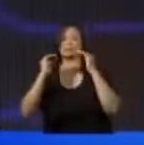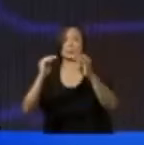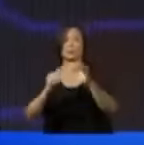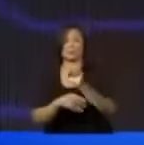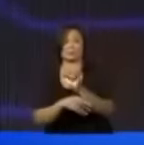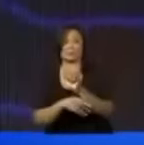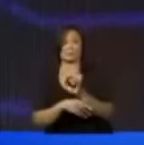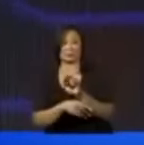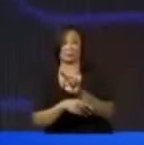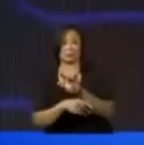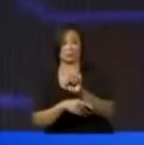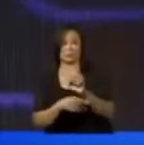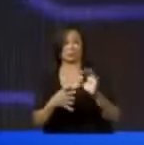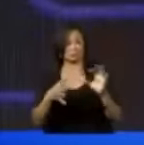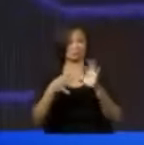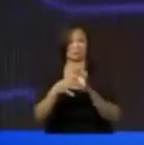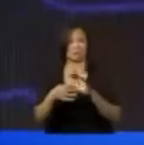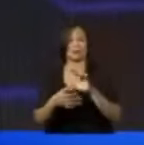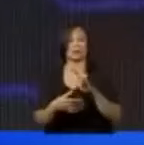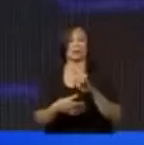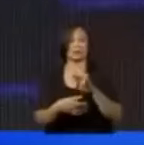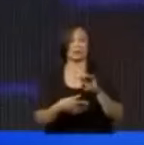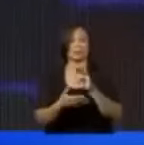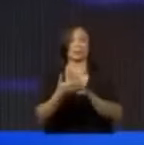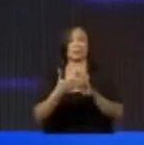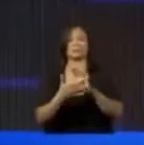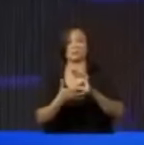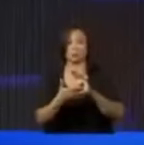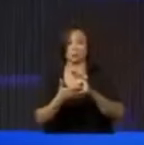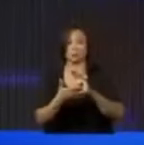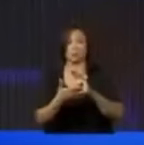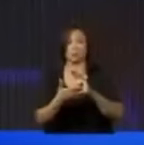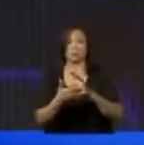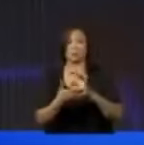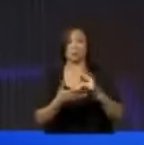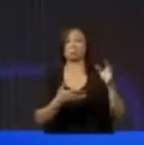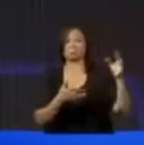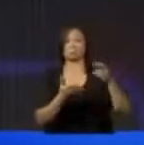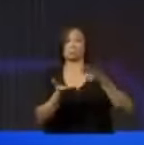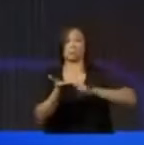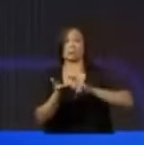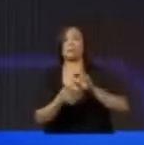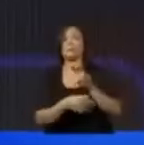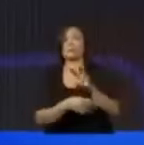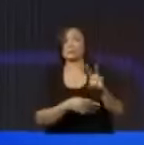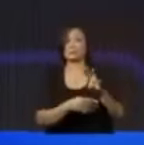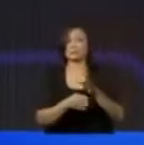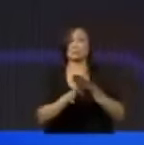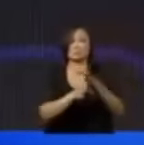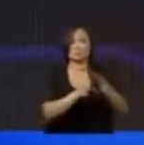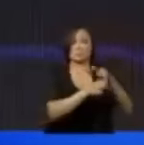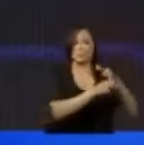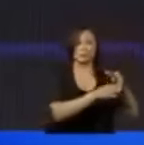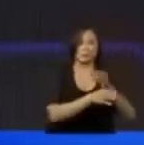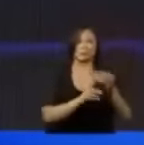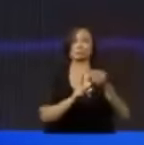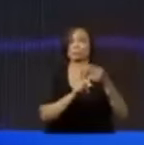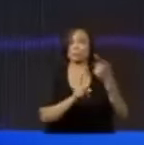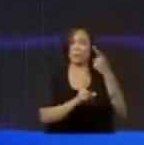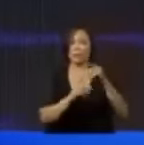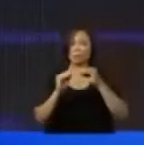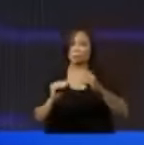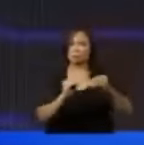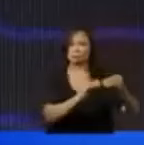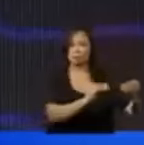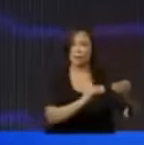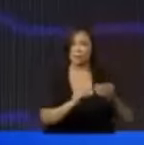Superior de San Luis. Fue una alianza con el Daytona Beach Community College, lo trajimos. Ahí hay 27 carreras para realmente